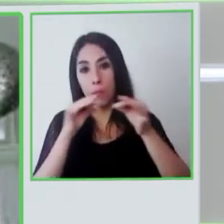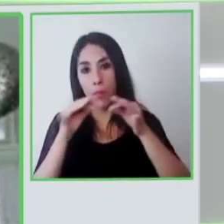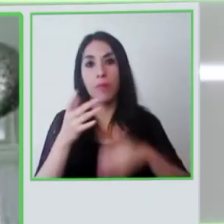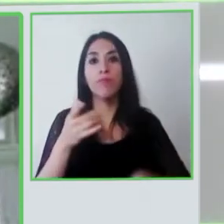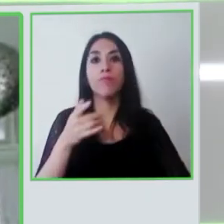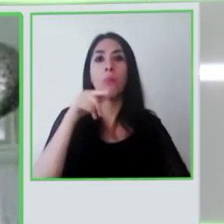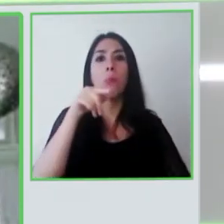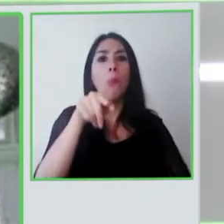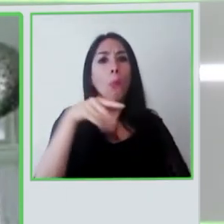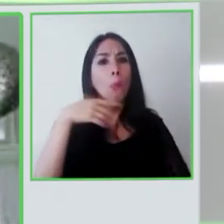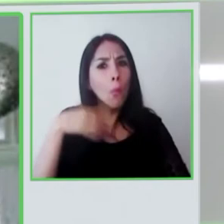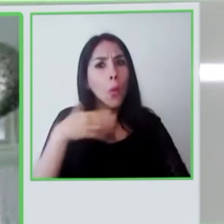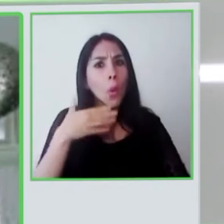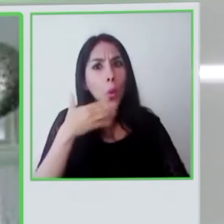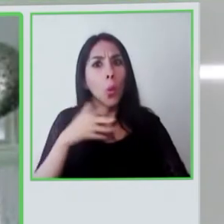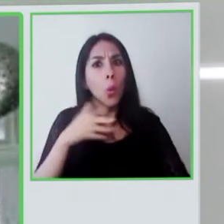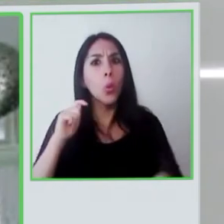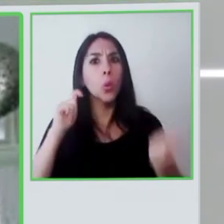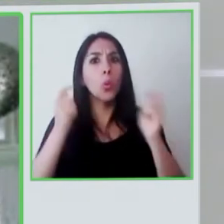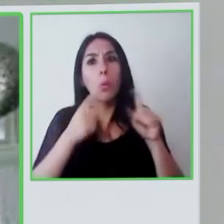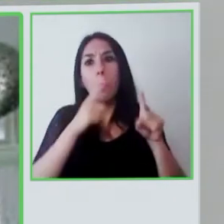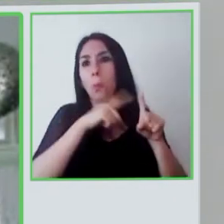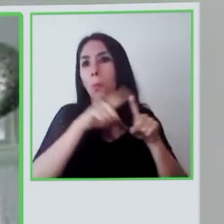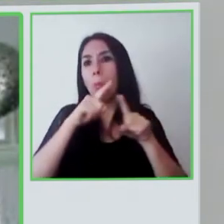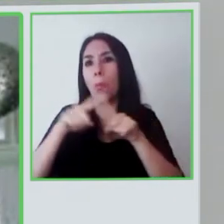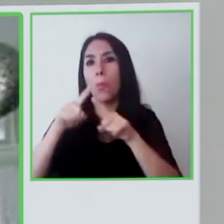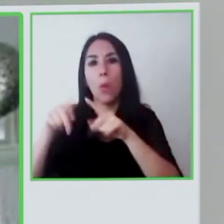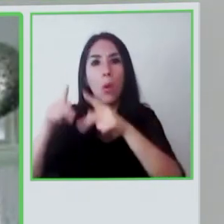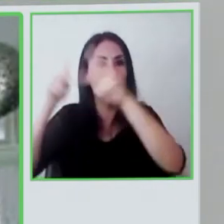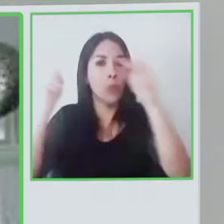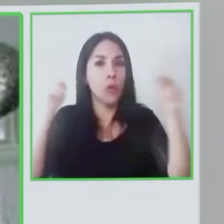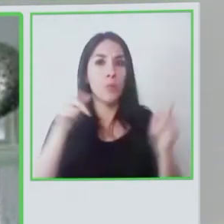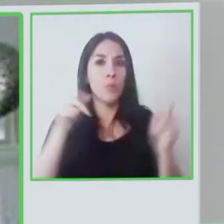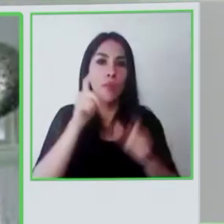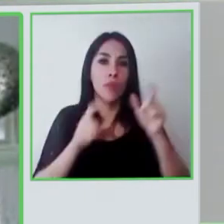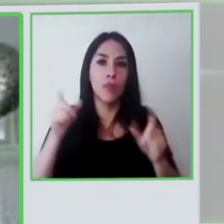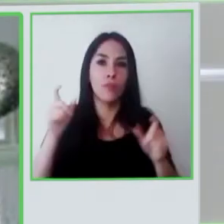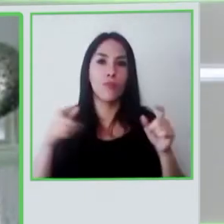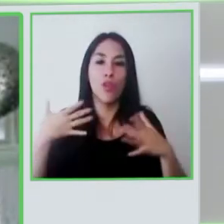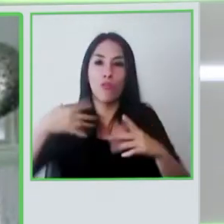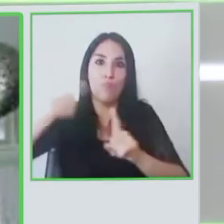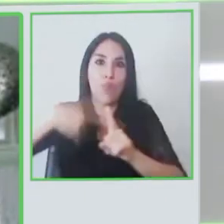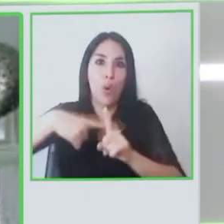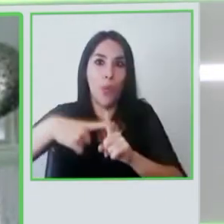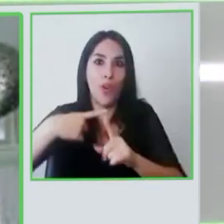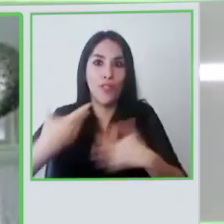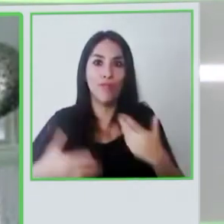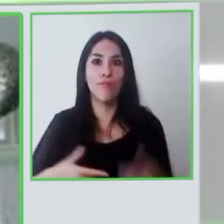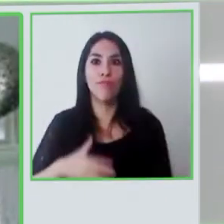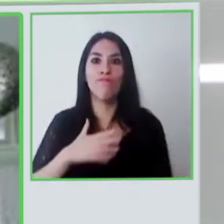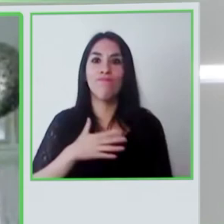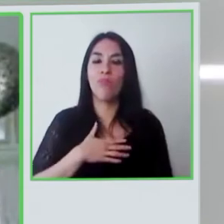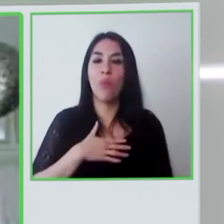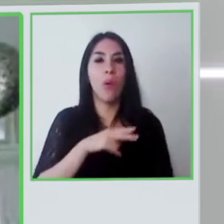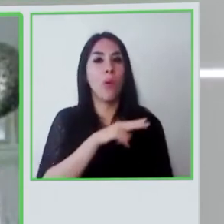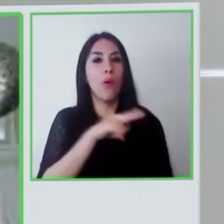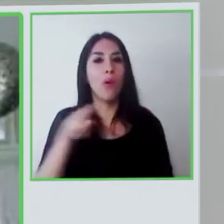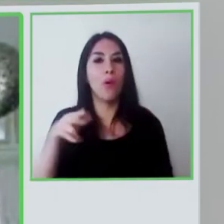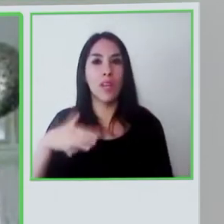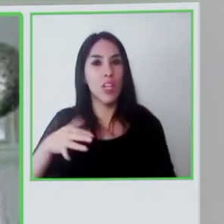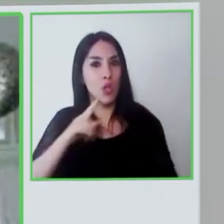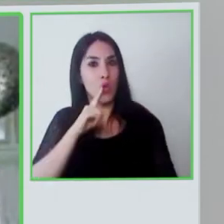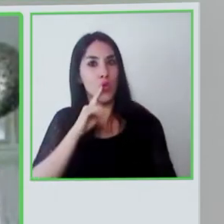lugares y bueno me parece que podemos estar más seguros y podemos esperar que los empleados noten